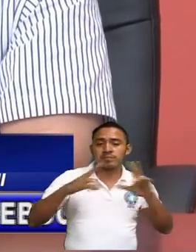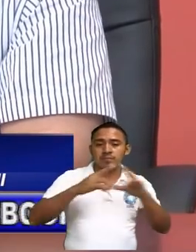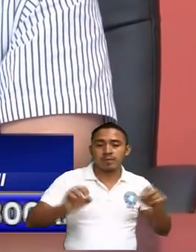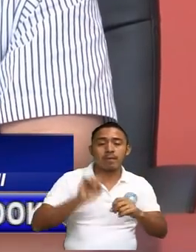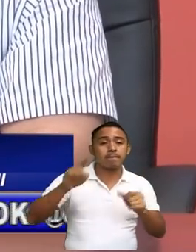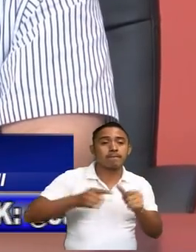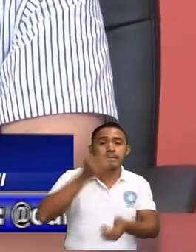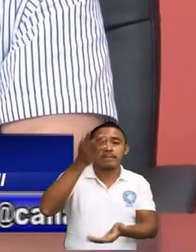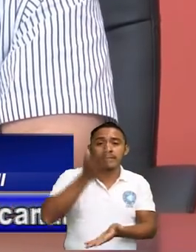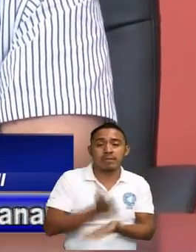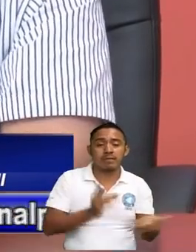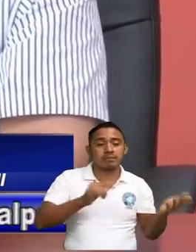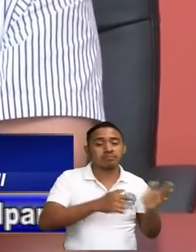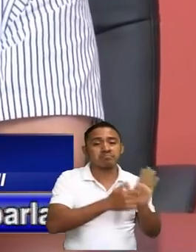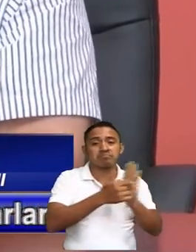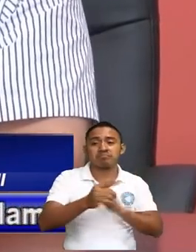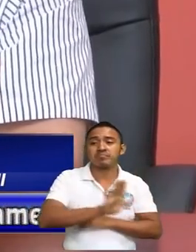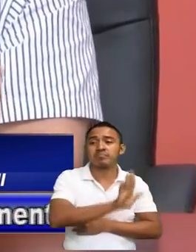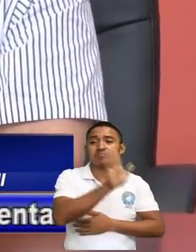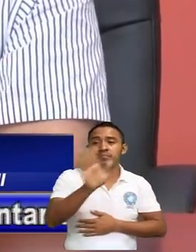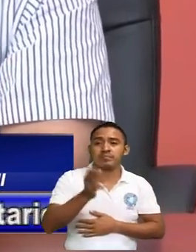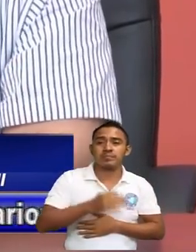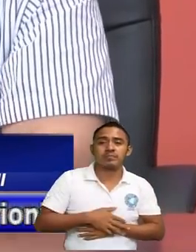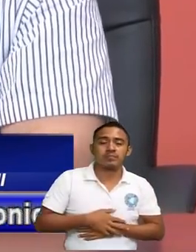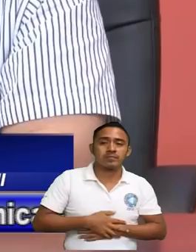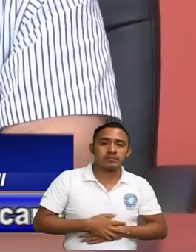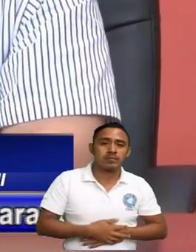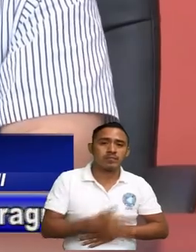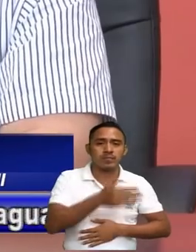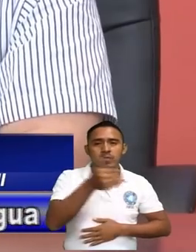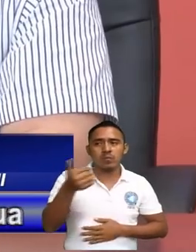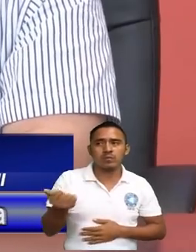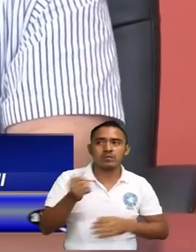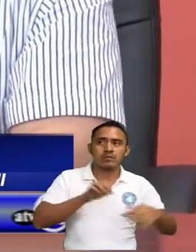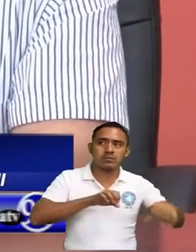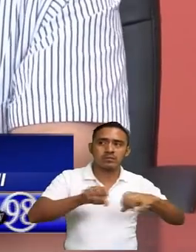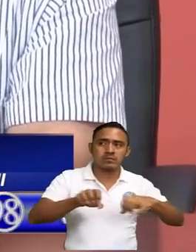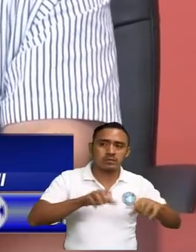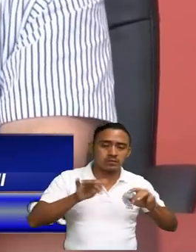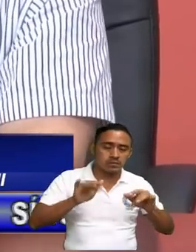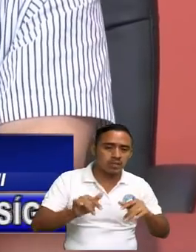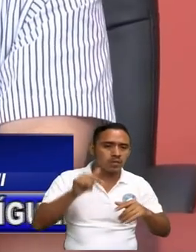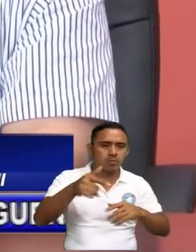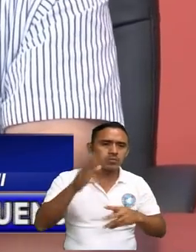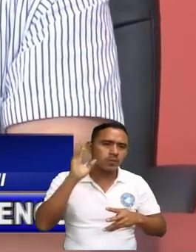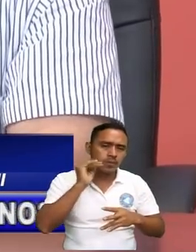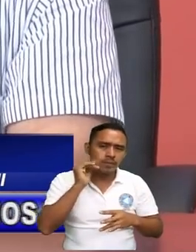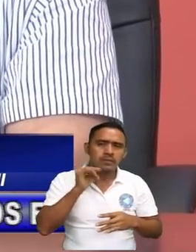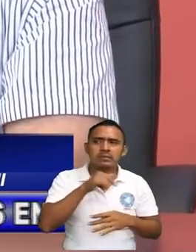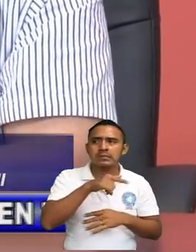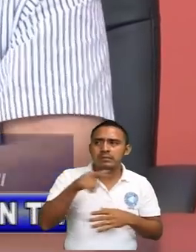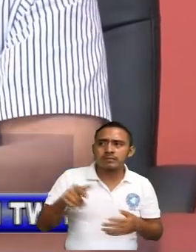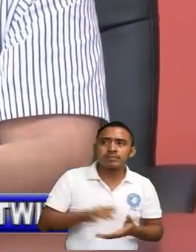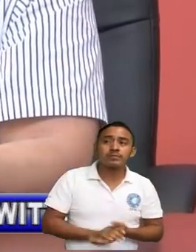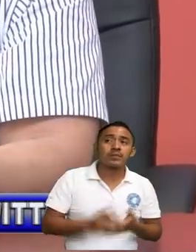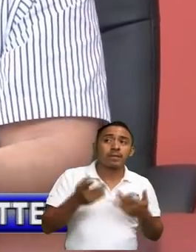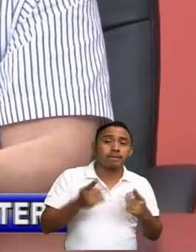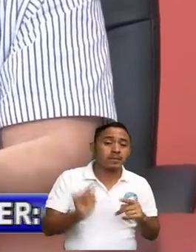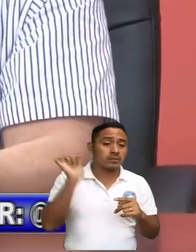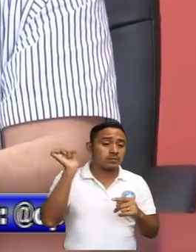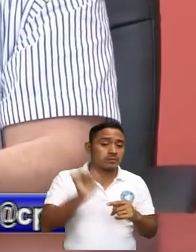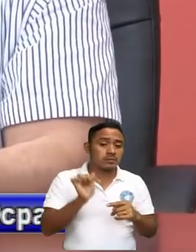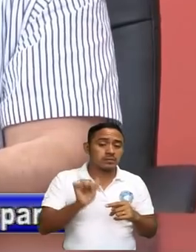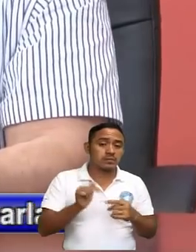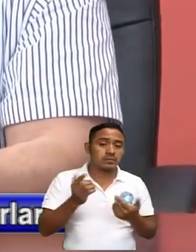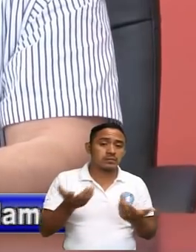que van a una representación. Hemos tenido en otras ocasiones muchachos que ya tenían alguna experiencia, pero en esta ocasión